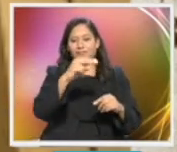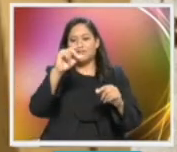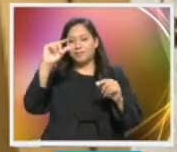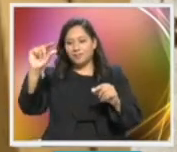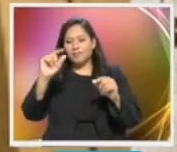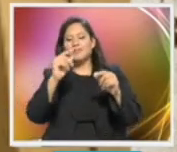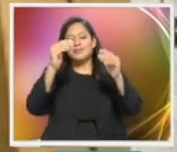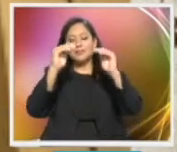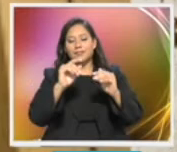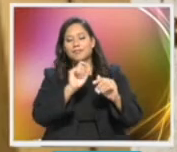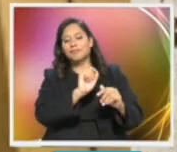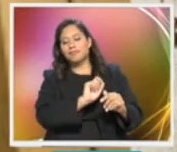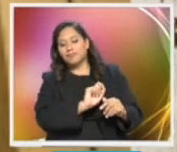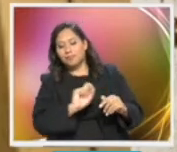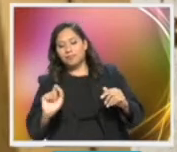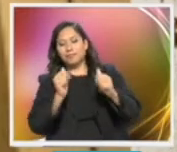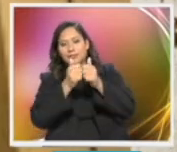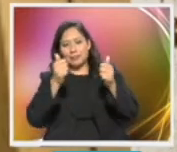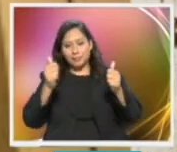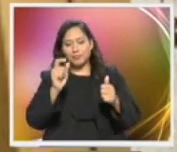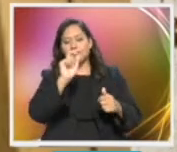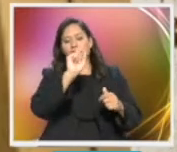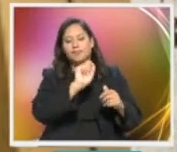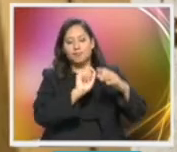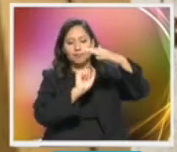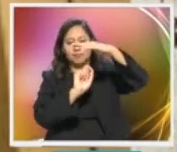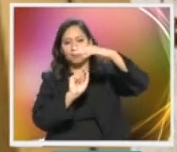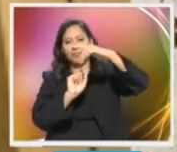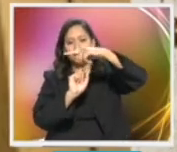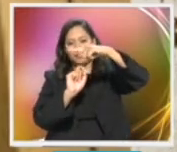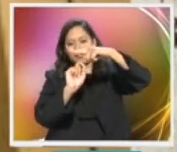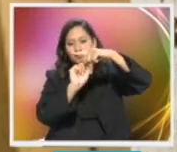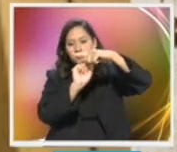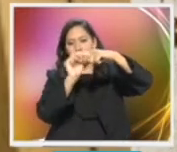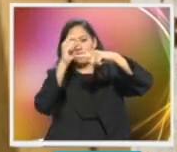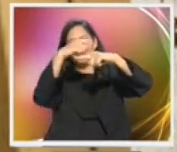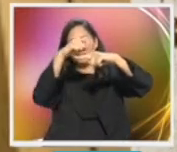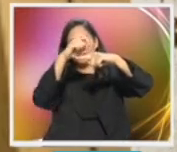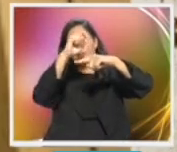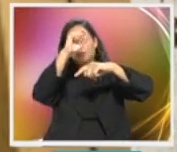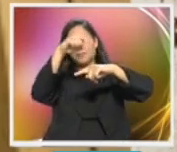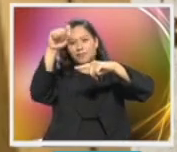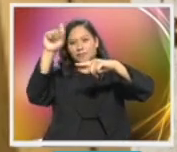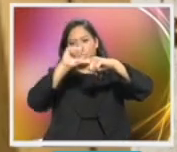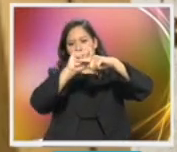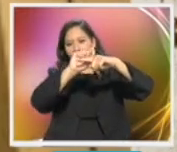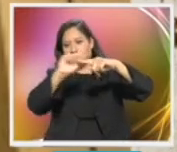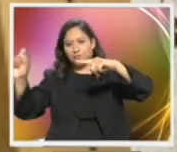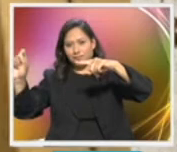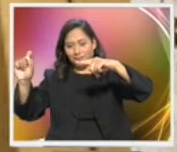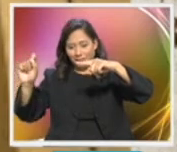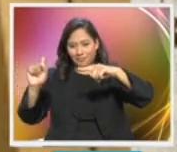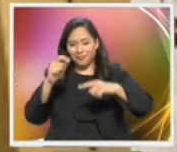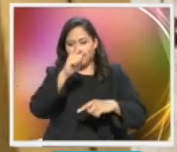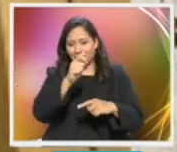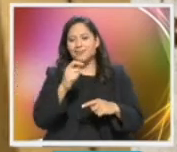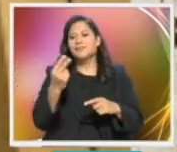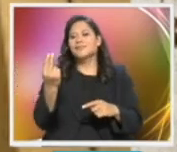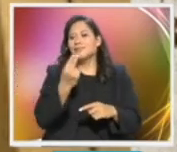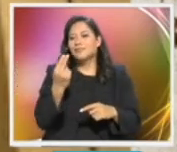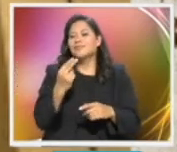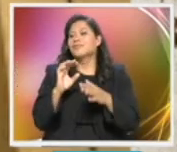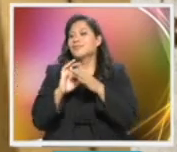un poco más abajo, sí, o a veces por encima. Él lo está haciendo muy pegado, lo cual significa que requiere de cercanía con